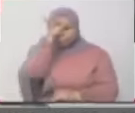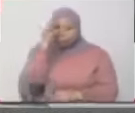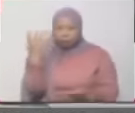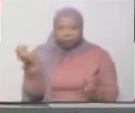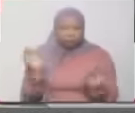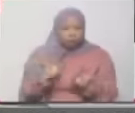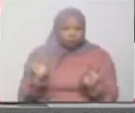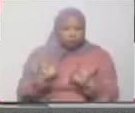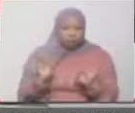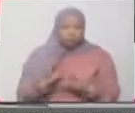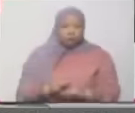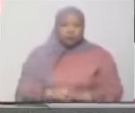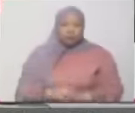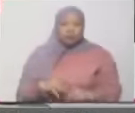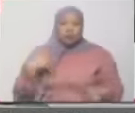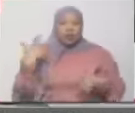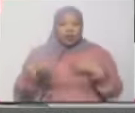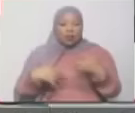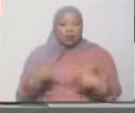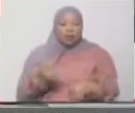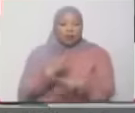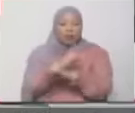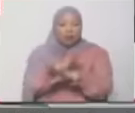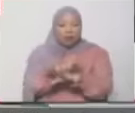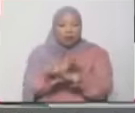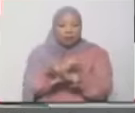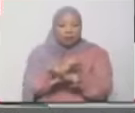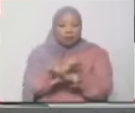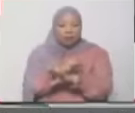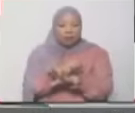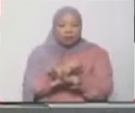¿Por qué no hacemos actividades lúdicas